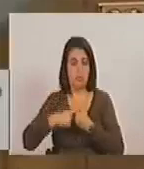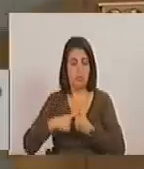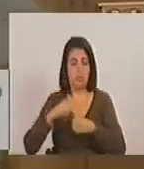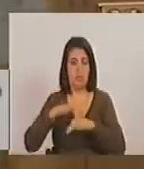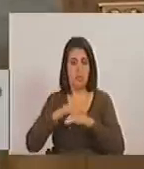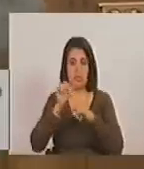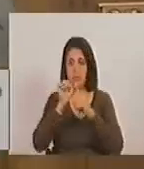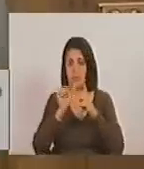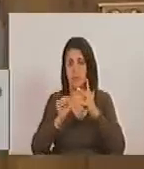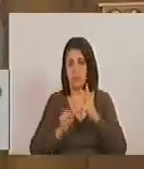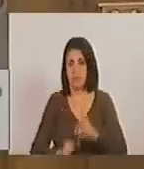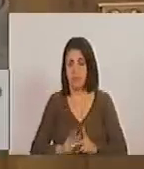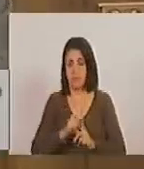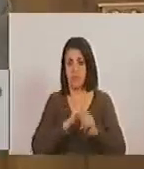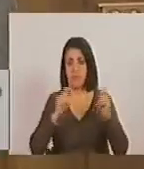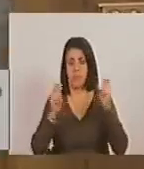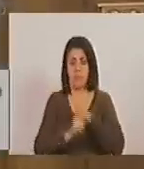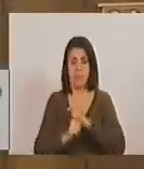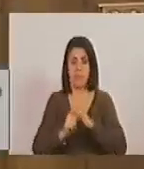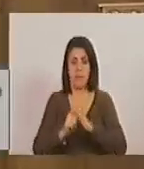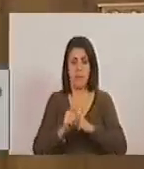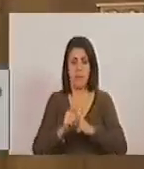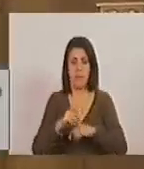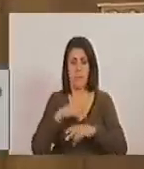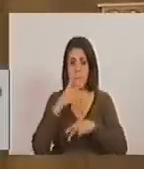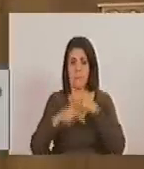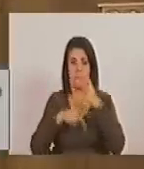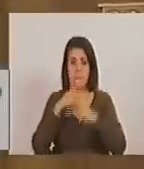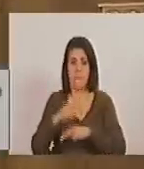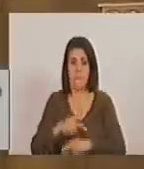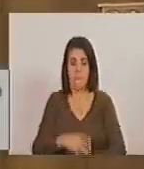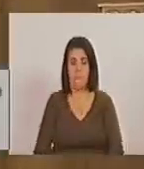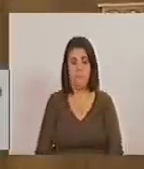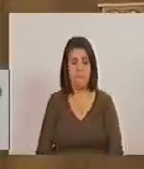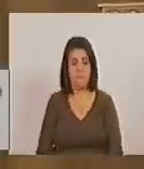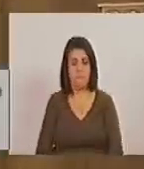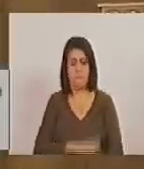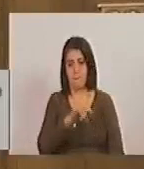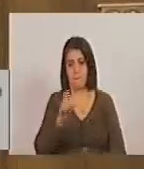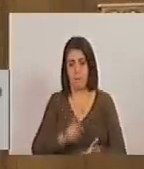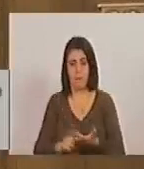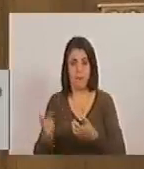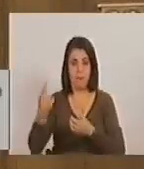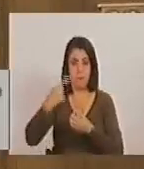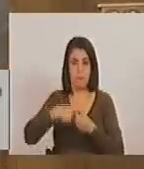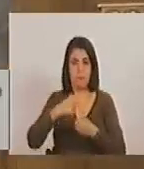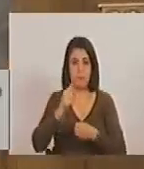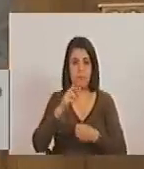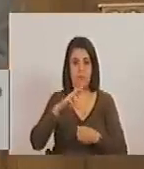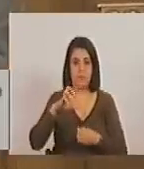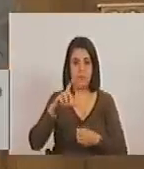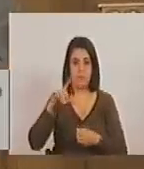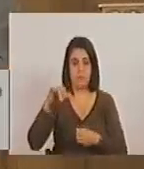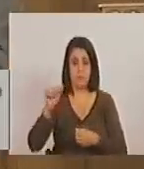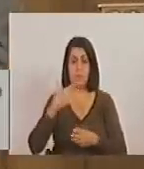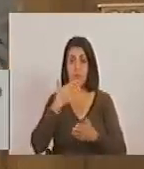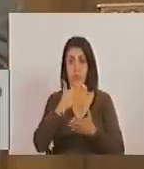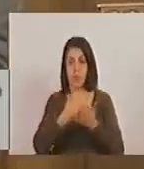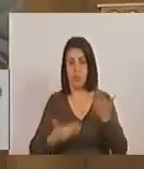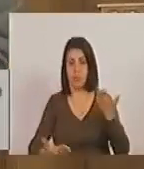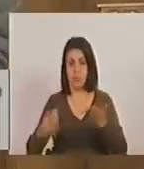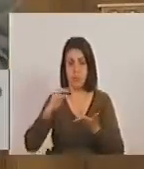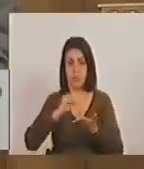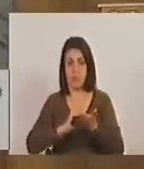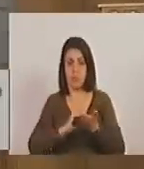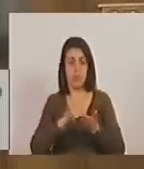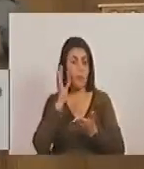ese aspecto transformador político general que incluyó Argelia en sus propuestas de